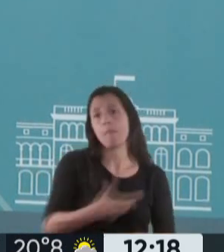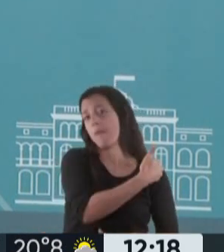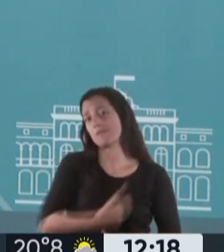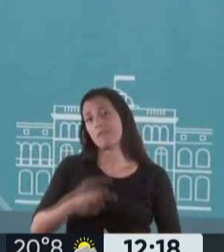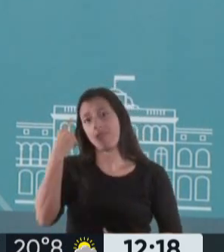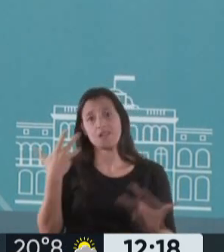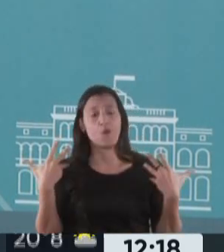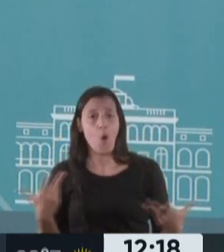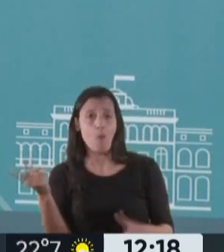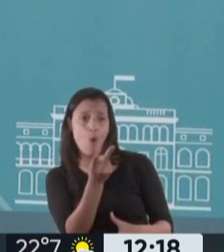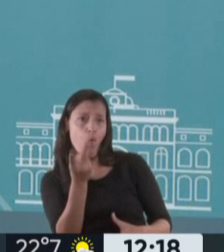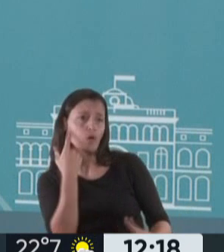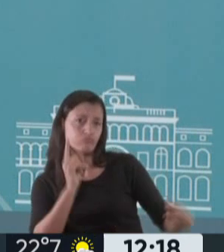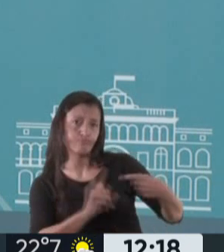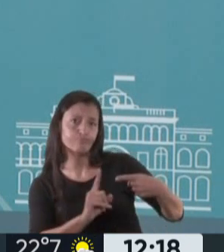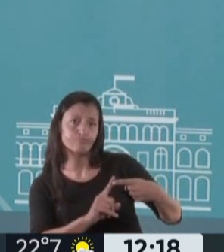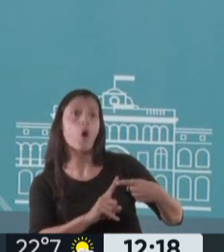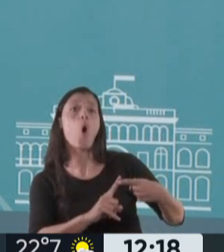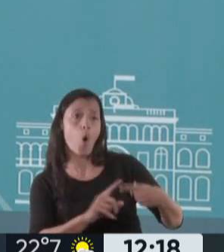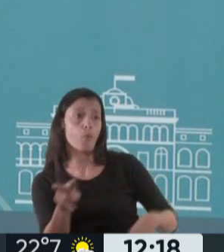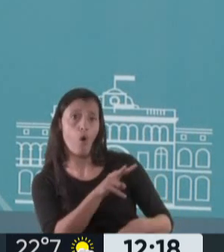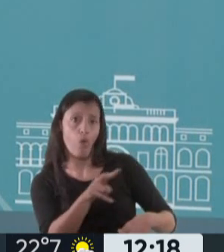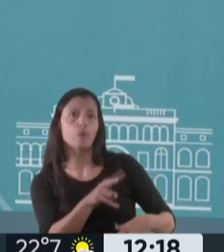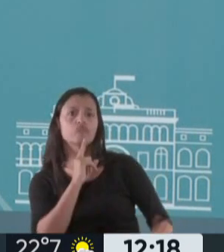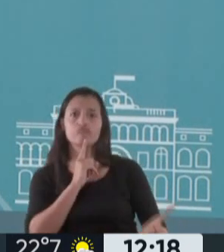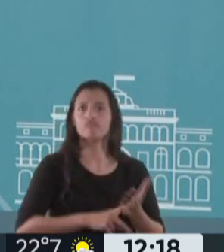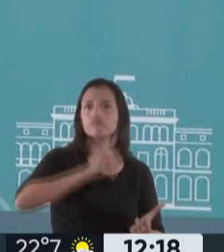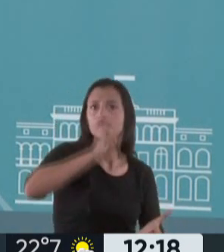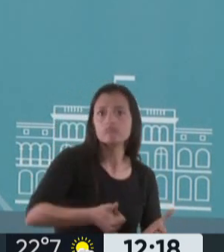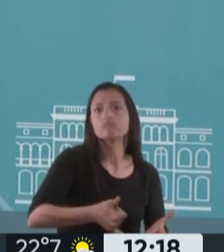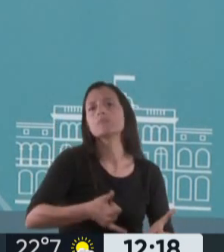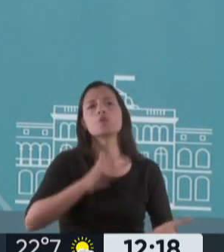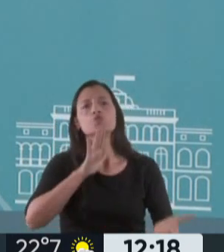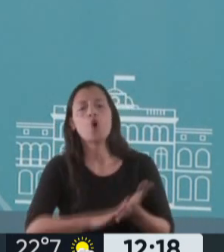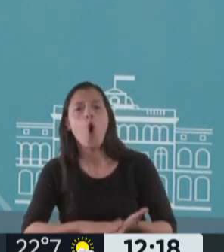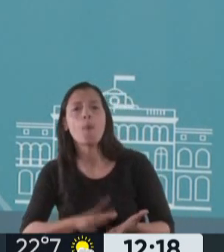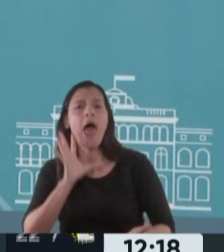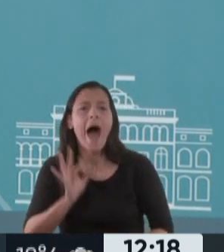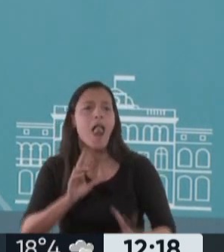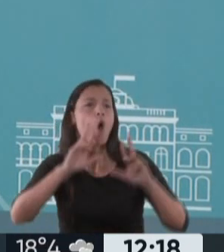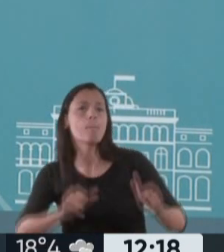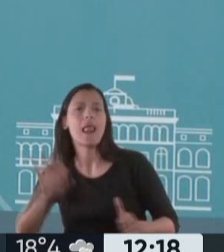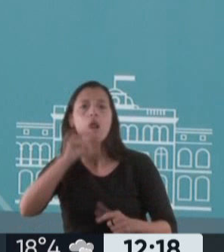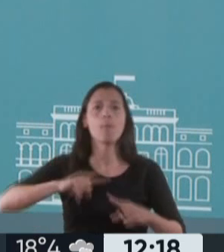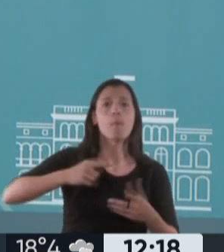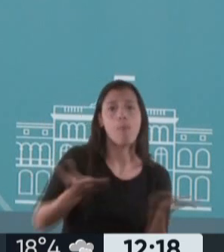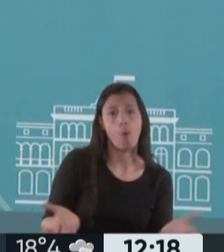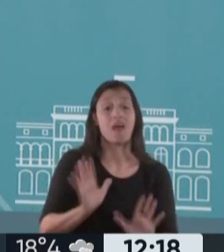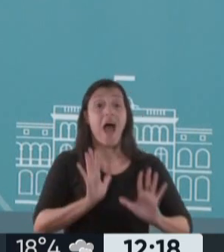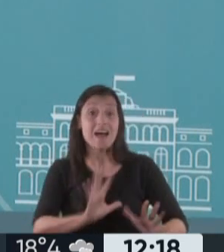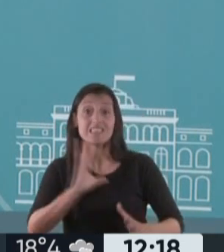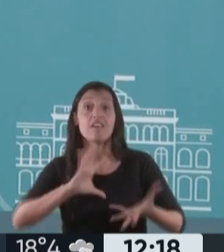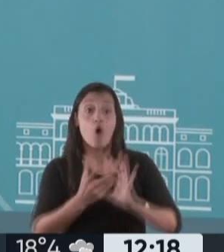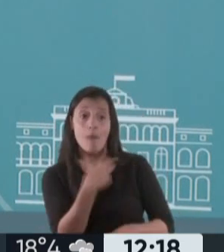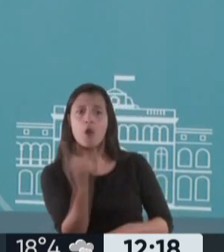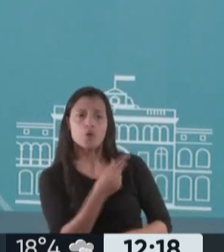de la Nación, quien obviamente decide impulsar determinadas políticas públicas. Digamos, en ese sentido, lo que vemos